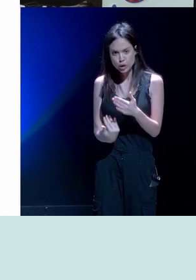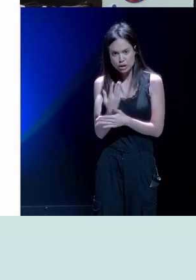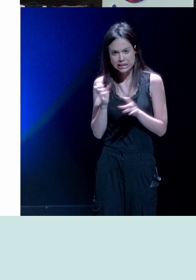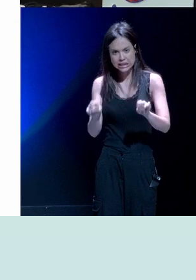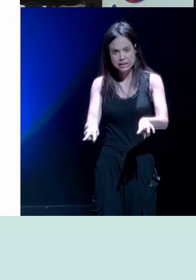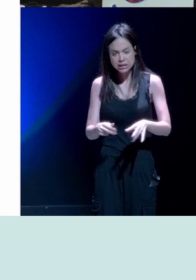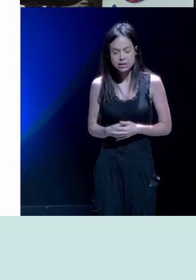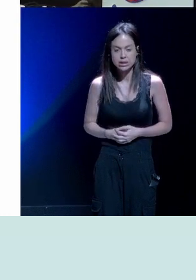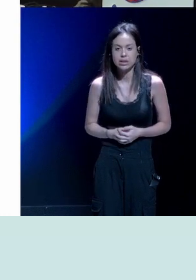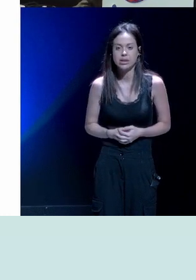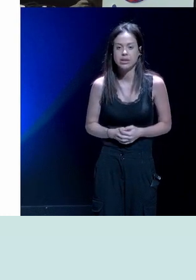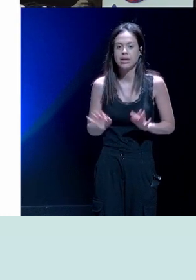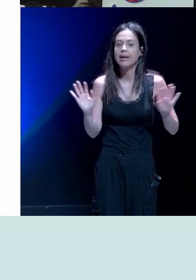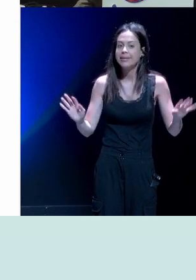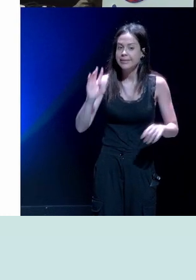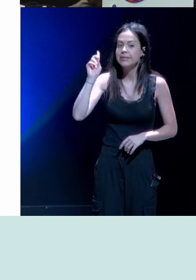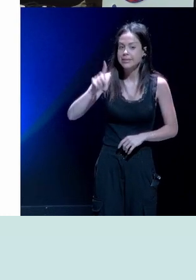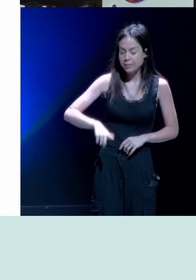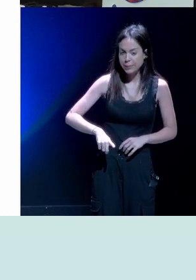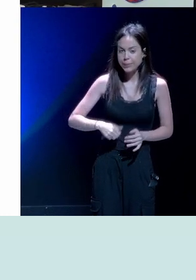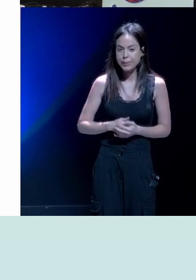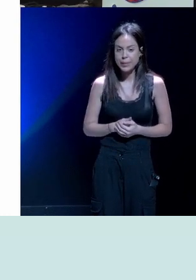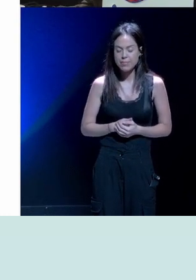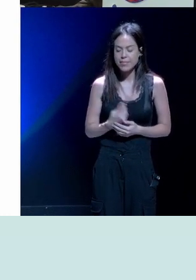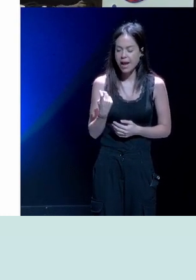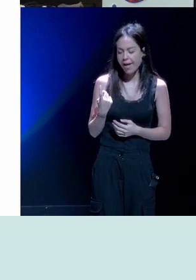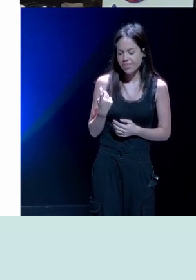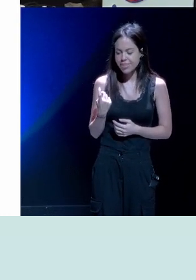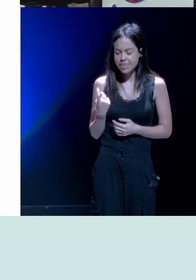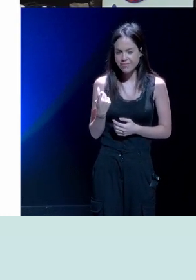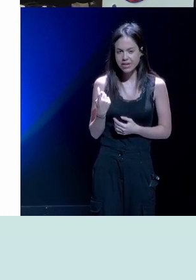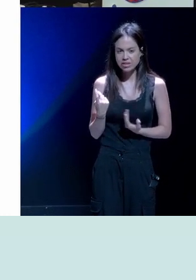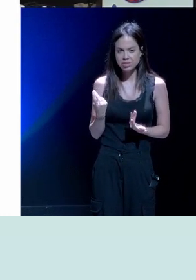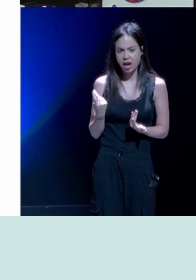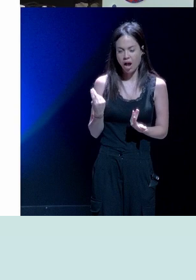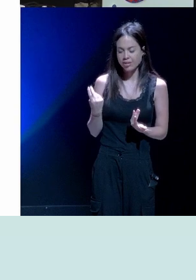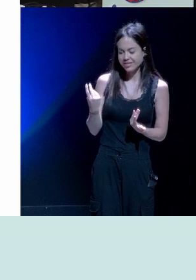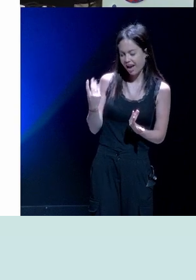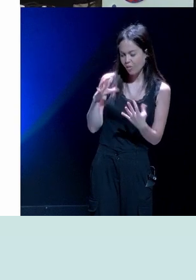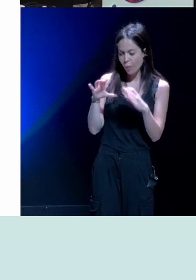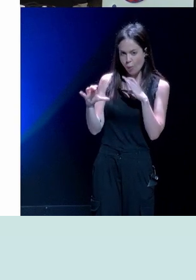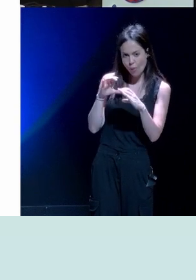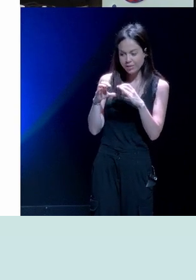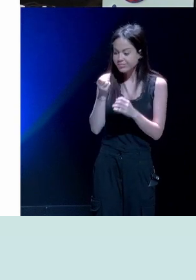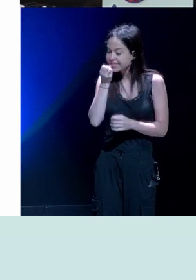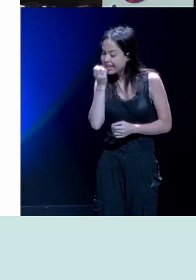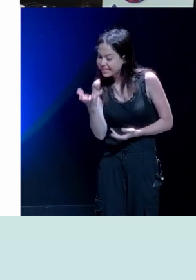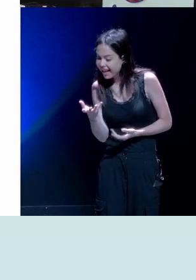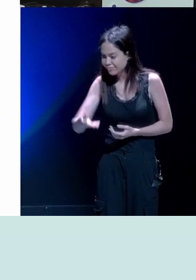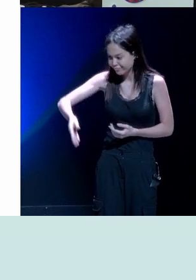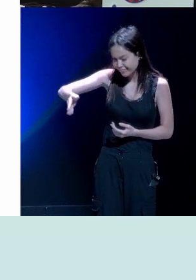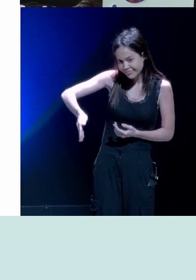También se trata de establecer una especie de comunión, preguntar qué tal estás, darle la